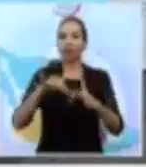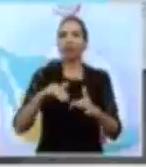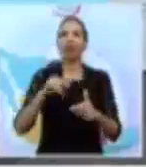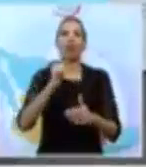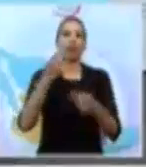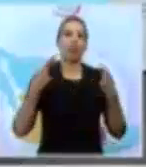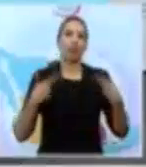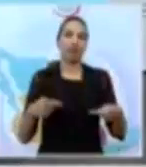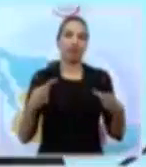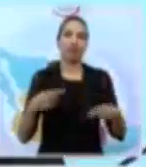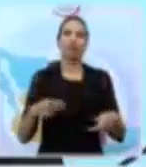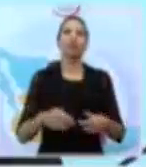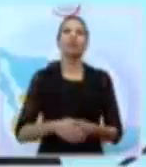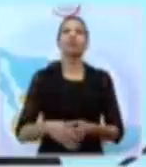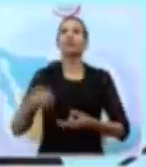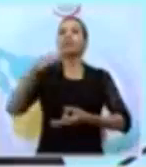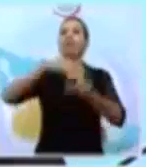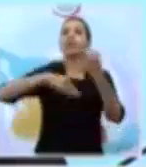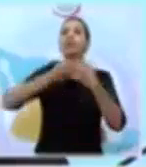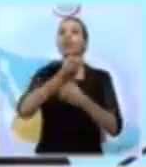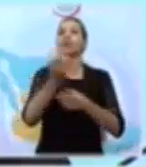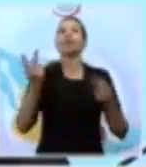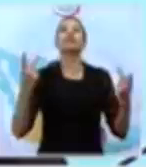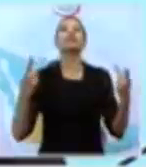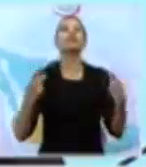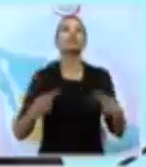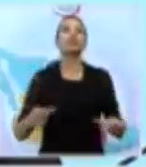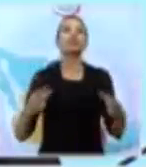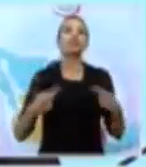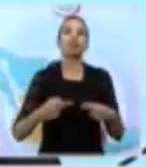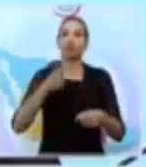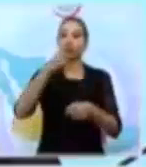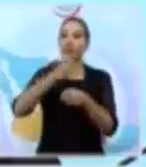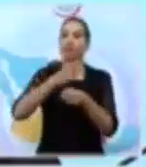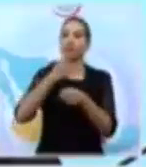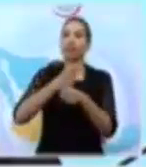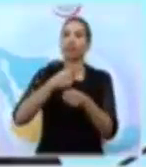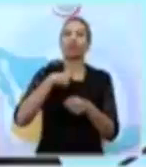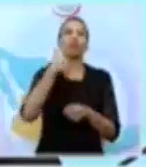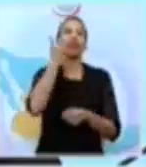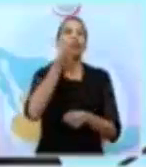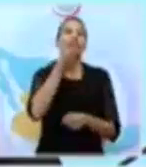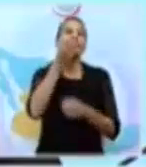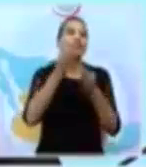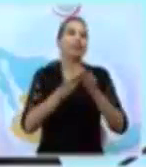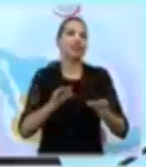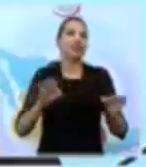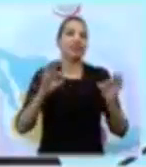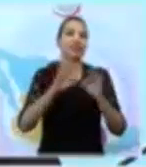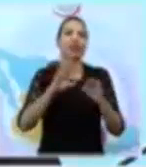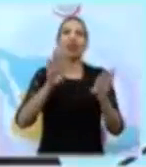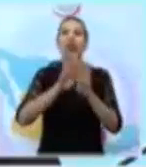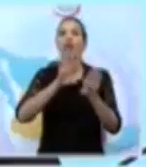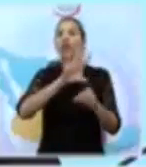regresará. A todos ustedes, y yo lo primero que destaco es el formato